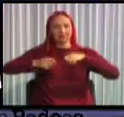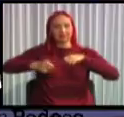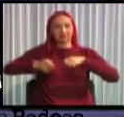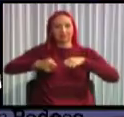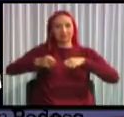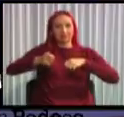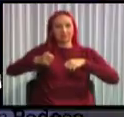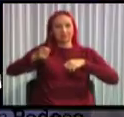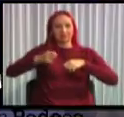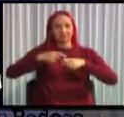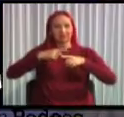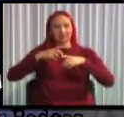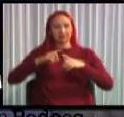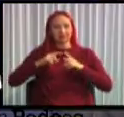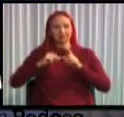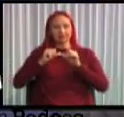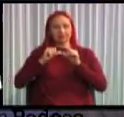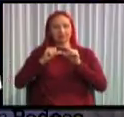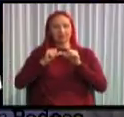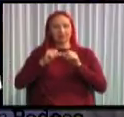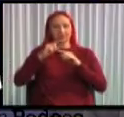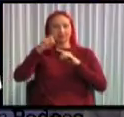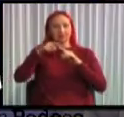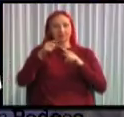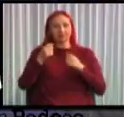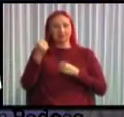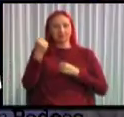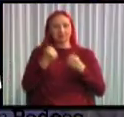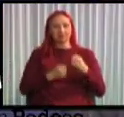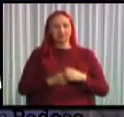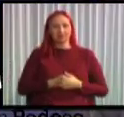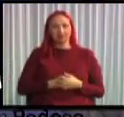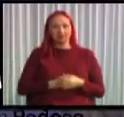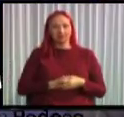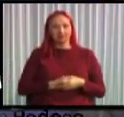empujando y así iba. Ustedes era como su carro.